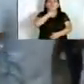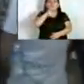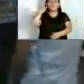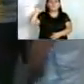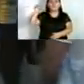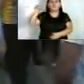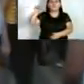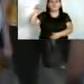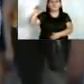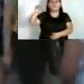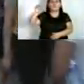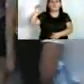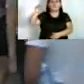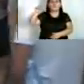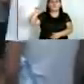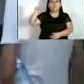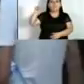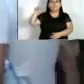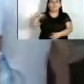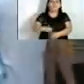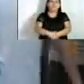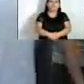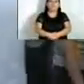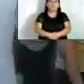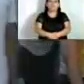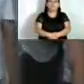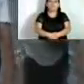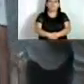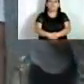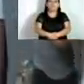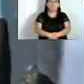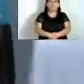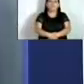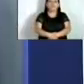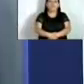Noticias, Esmeralda Alas.